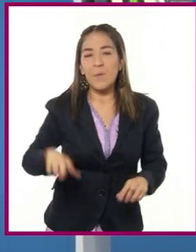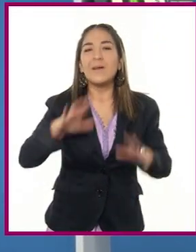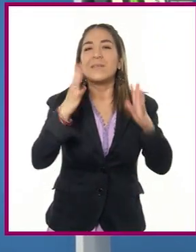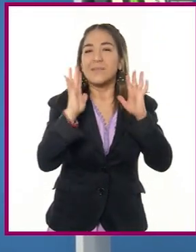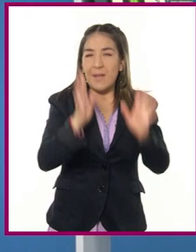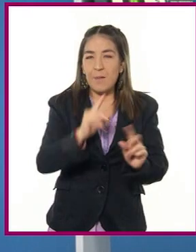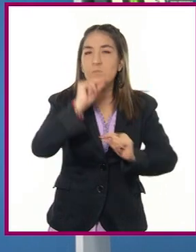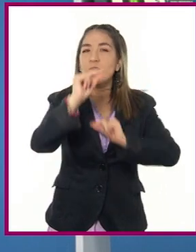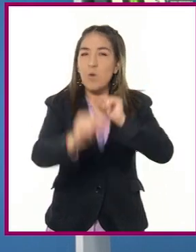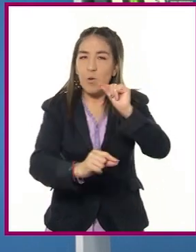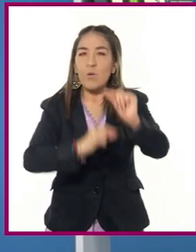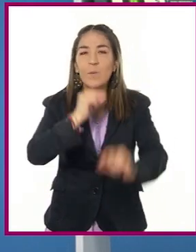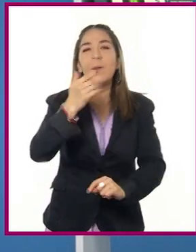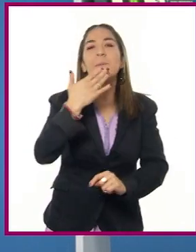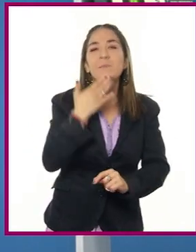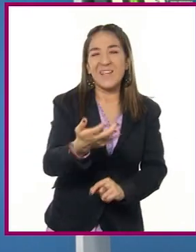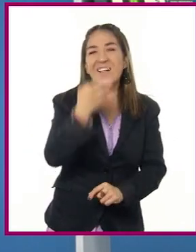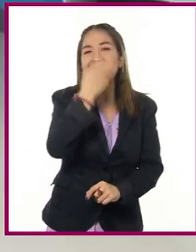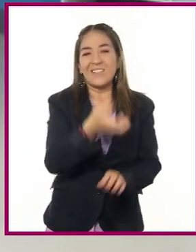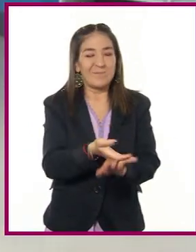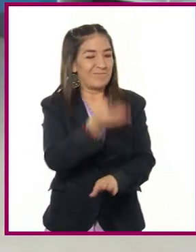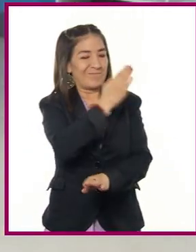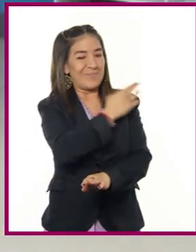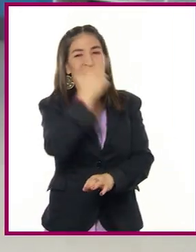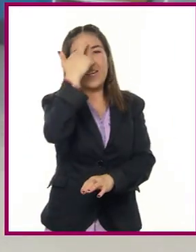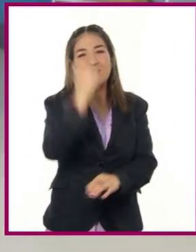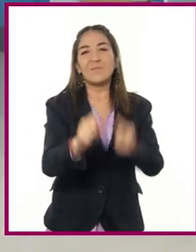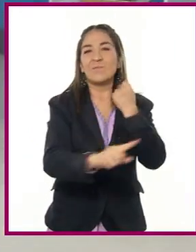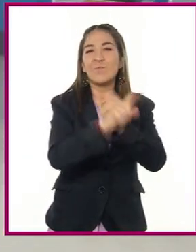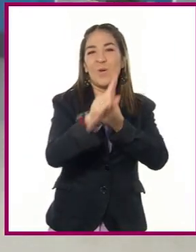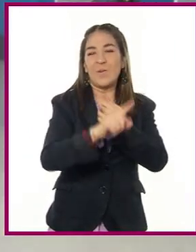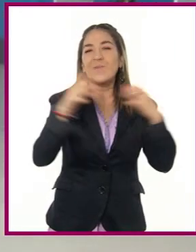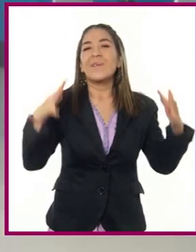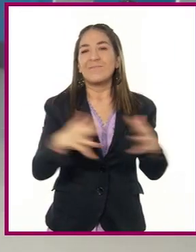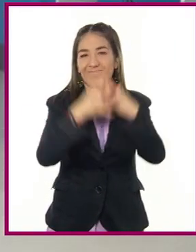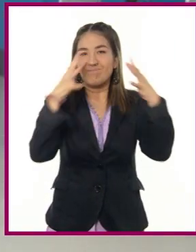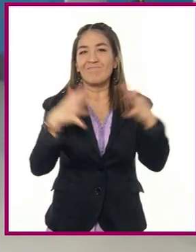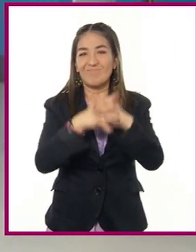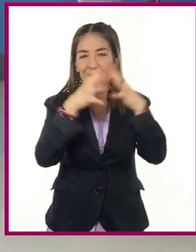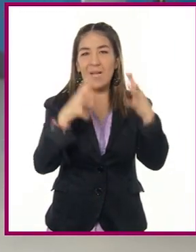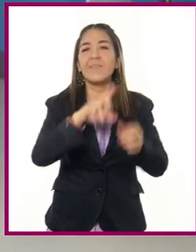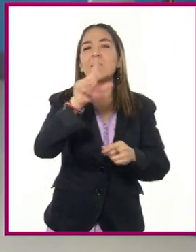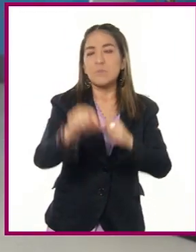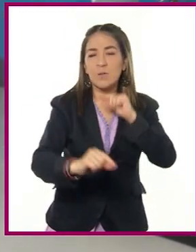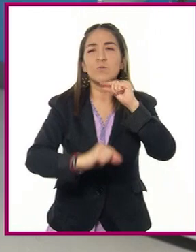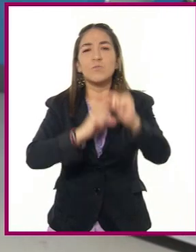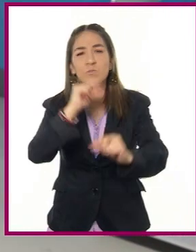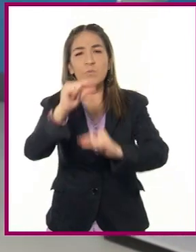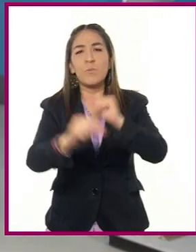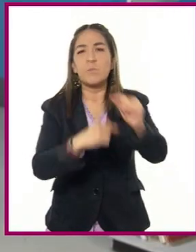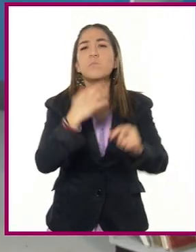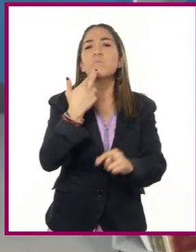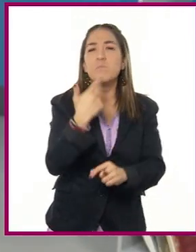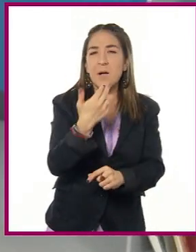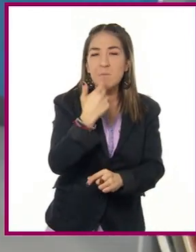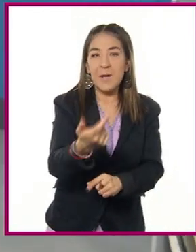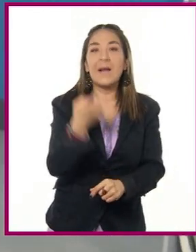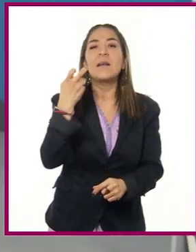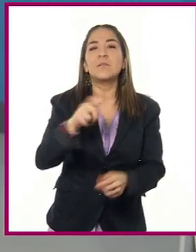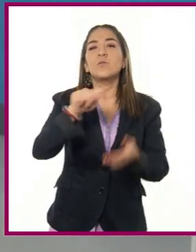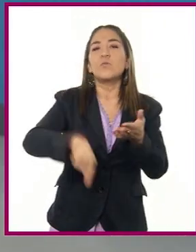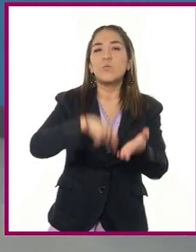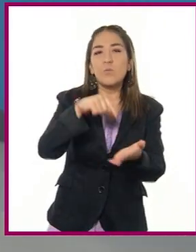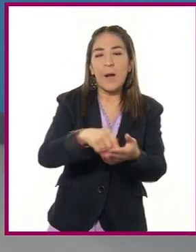en la población los efectos de la guerra. En resumen, se estableció un modelo con base en mercados